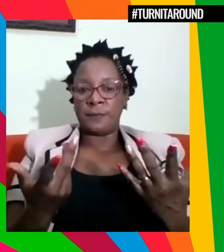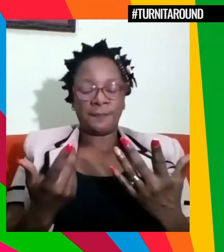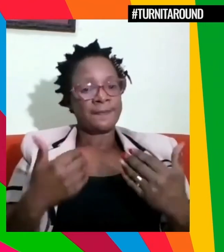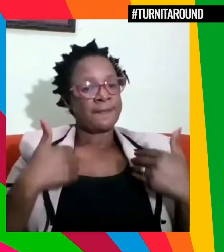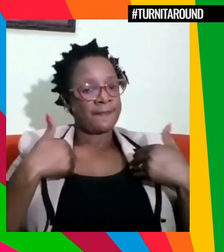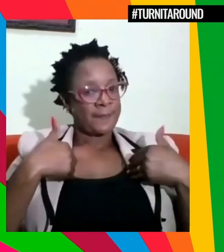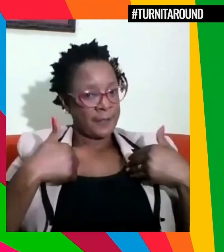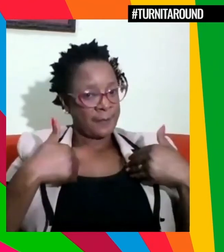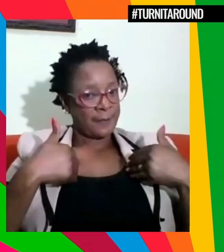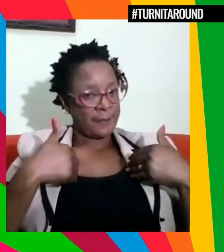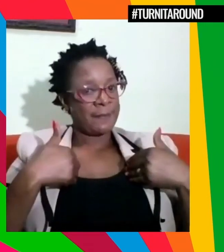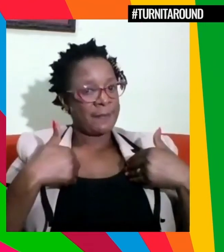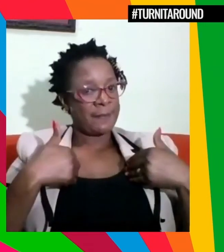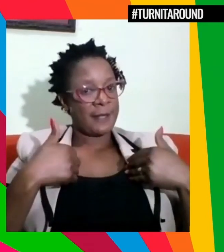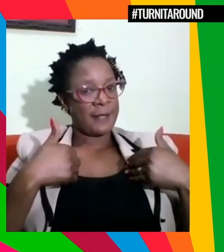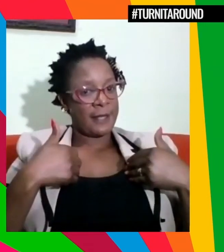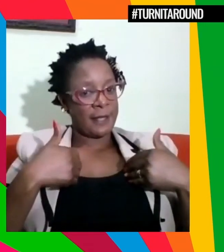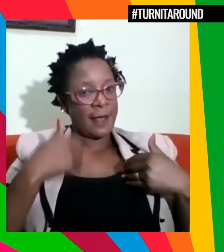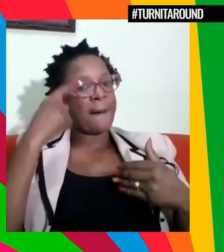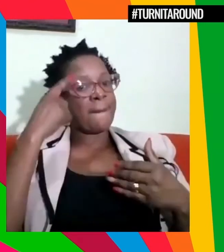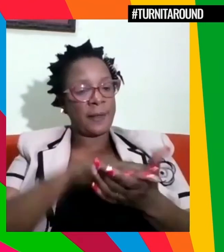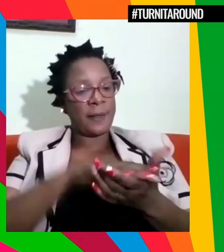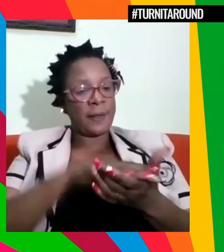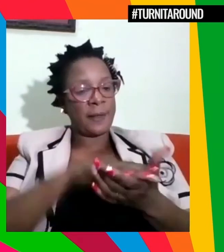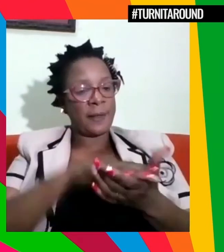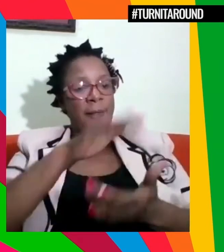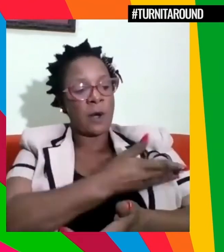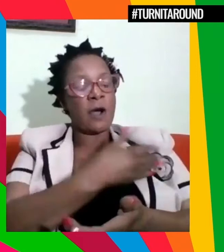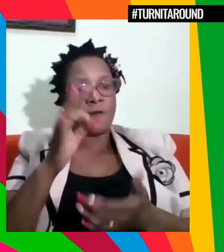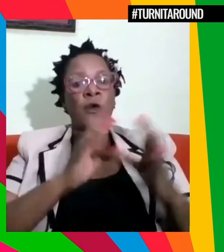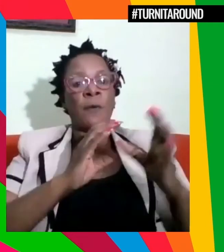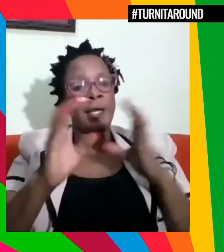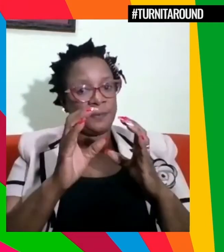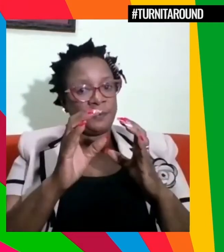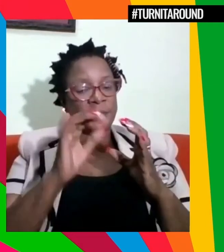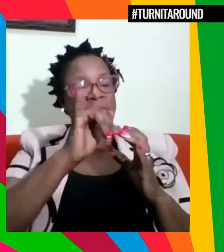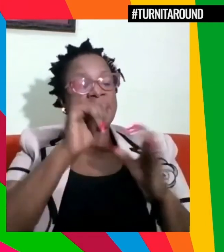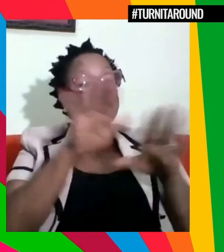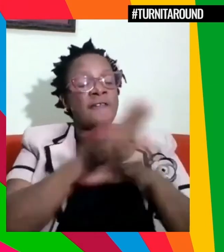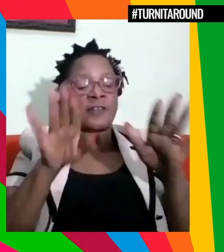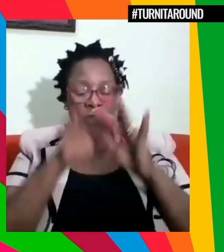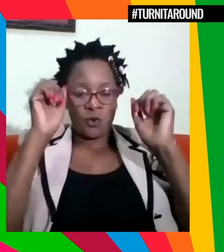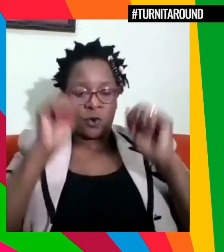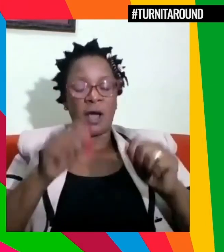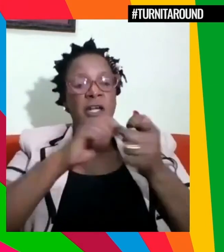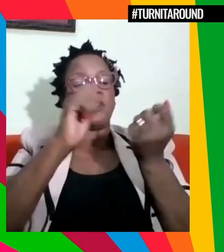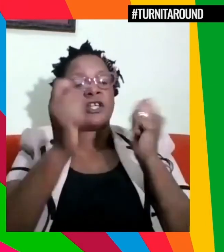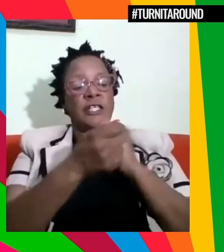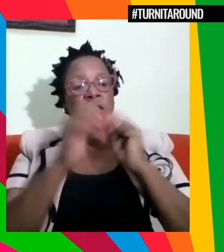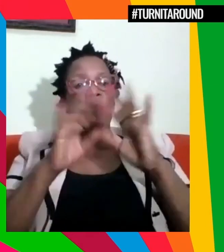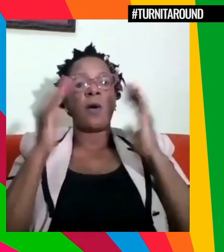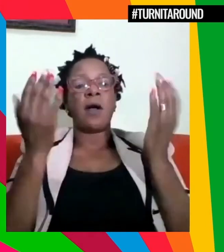Yo creo en el poder de la comunicación en general. Creo que la comunicación es la base de todo y que podemos cambiar el mundo con